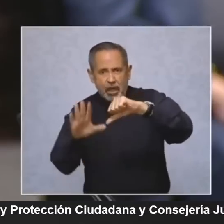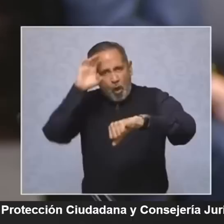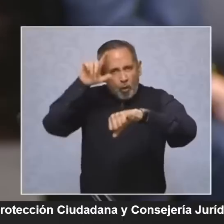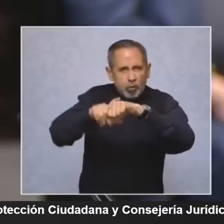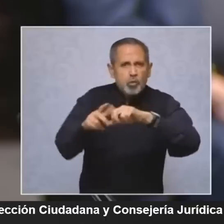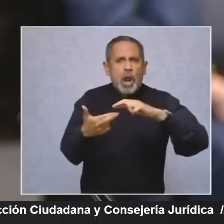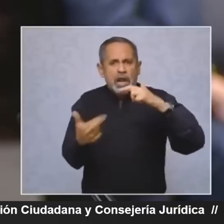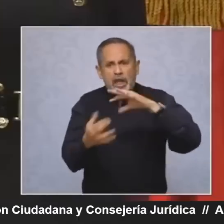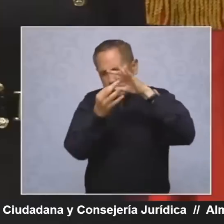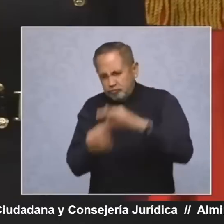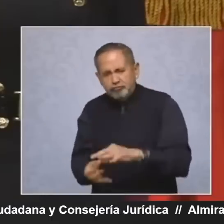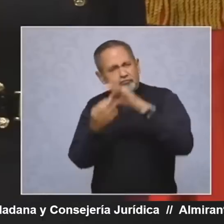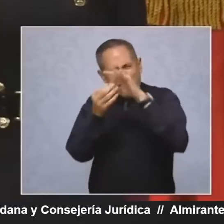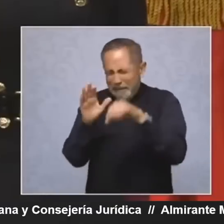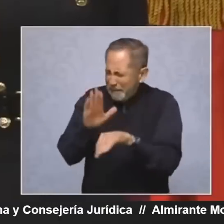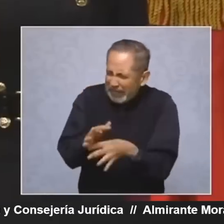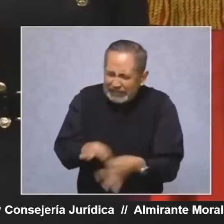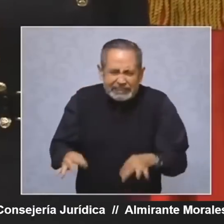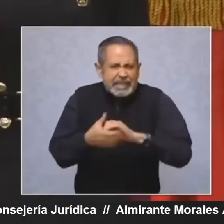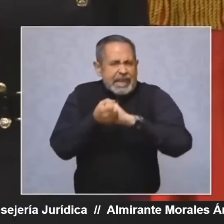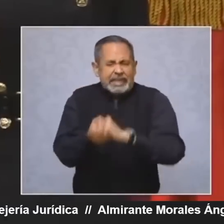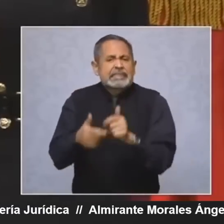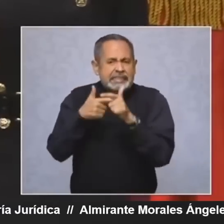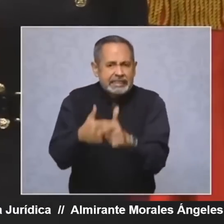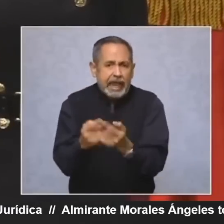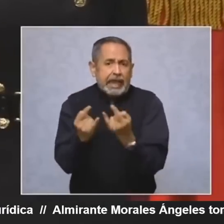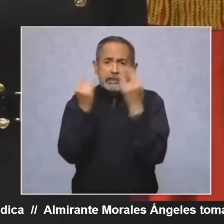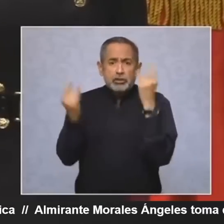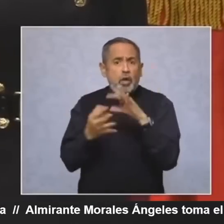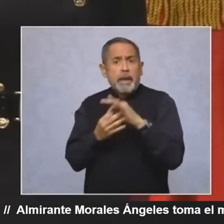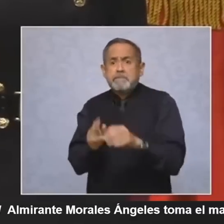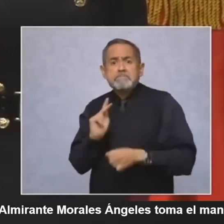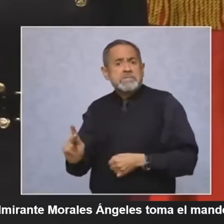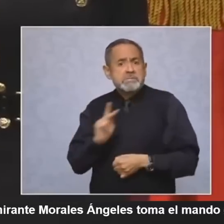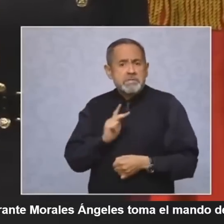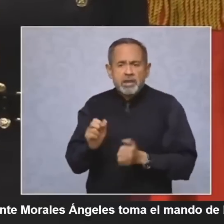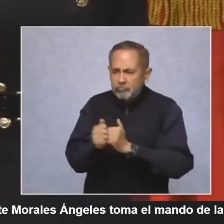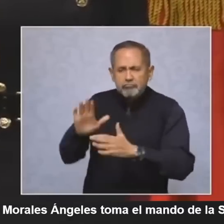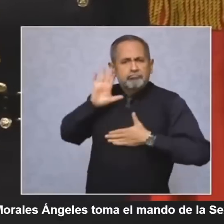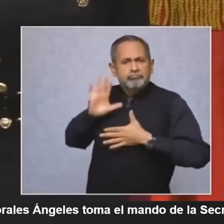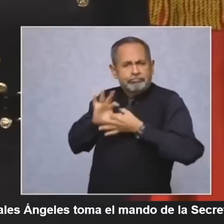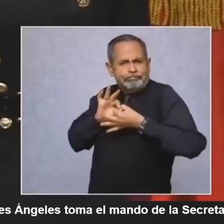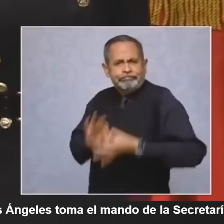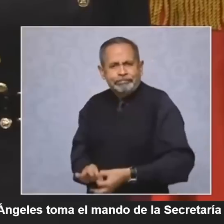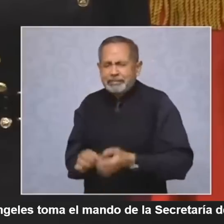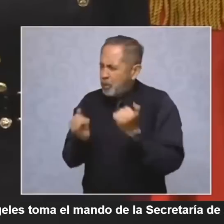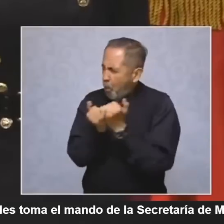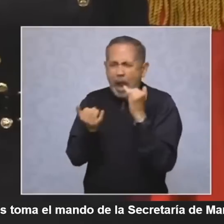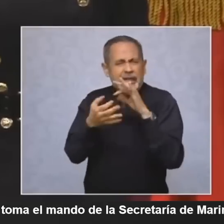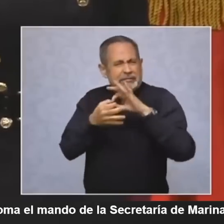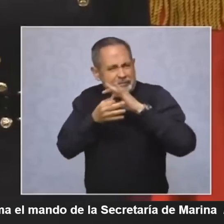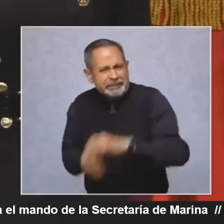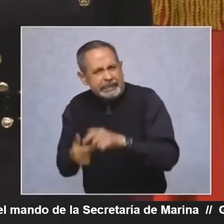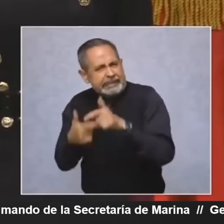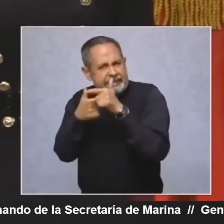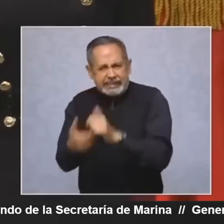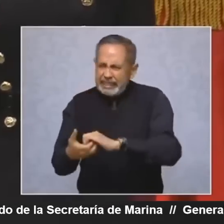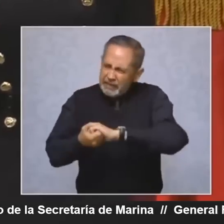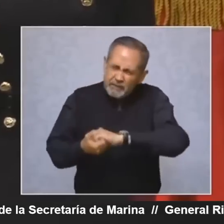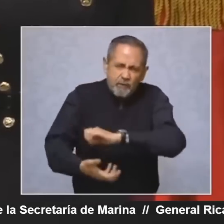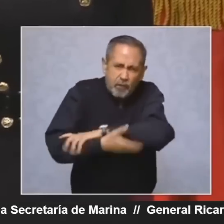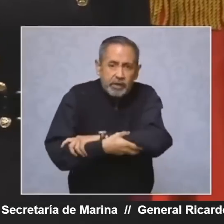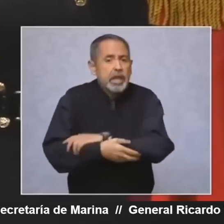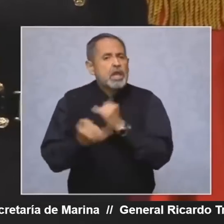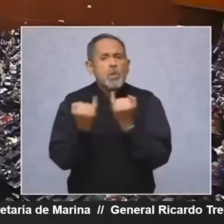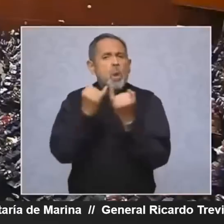el Caribe. Nos une historia y nos une compromiso, así como con los diferentes países y